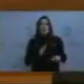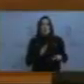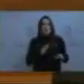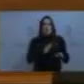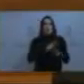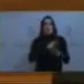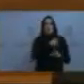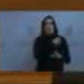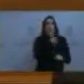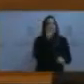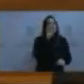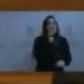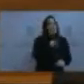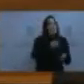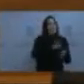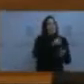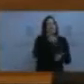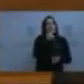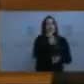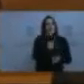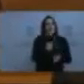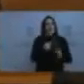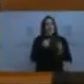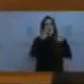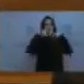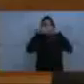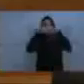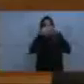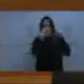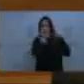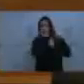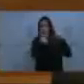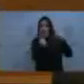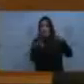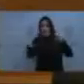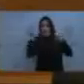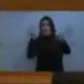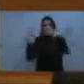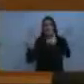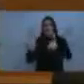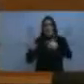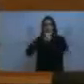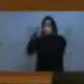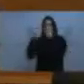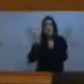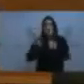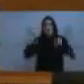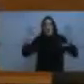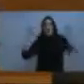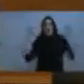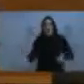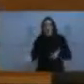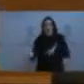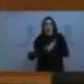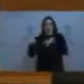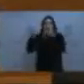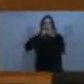Partido Socialista pretende escaparse indemne de esta mentira. Y finalmente, y ya entramos en